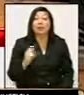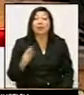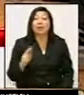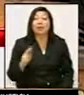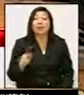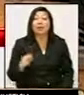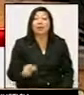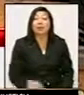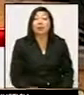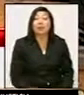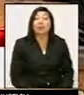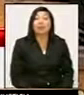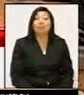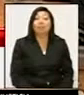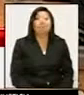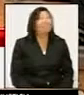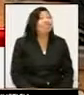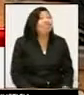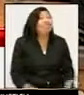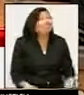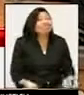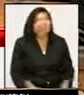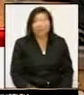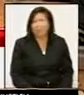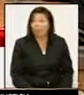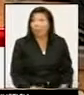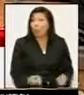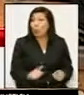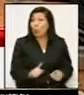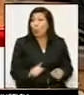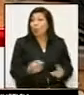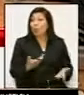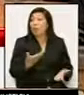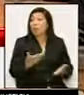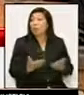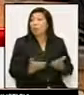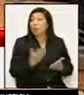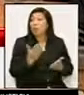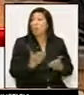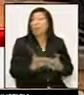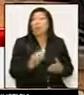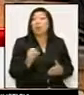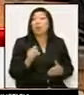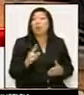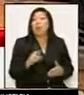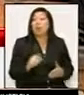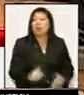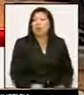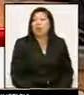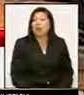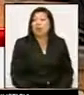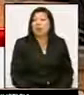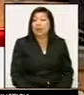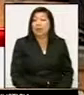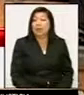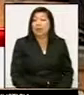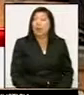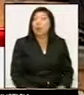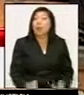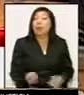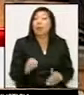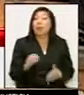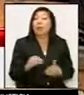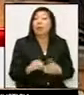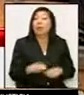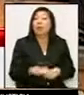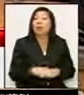el 98, ¿no? Cuando ocurrió el desastre de la Obama, terminó irrumpiendo el